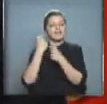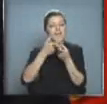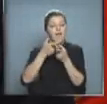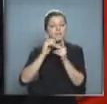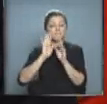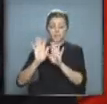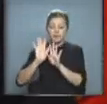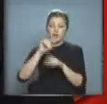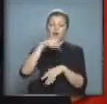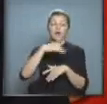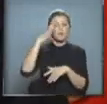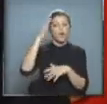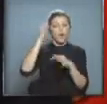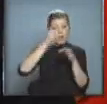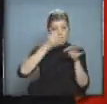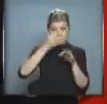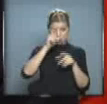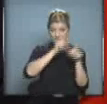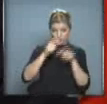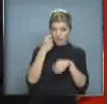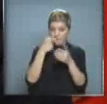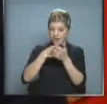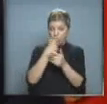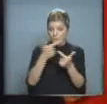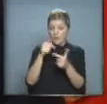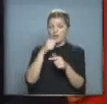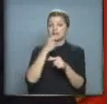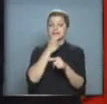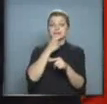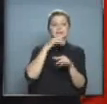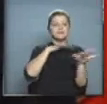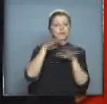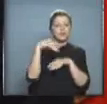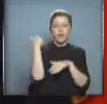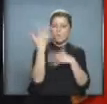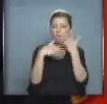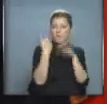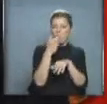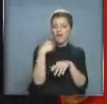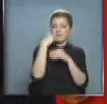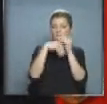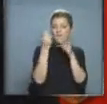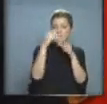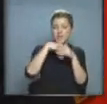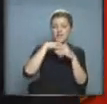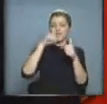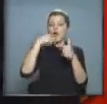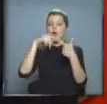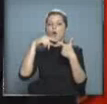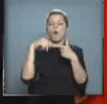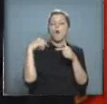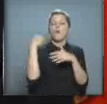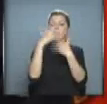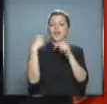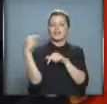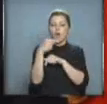permite asesoramiento para cuestiones de violencia familiar, para cuestión de violencia de género también